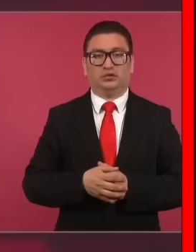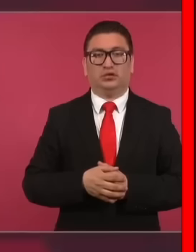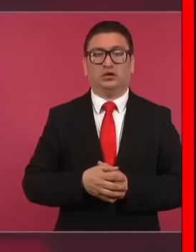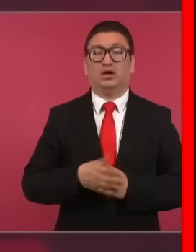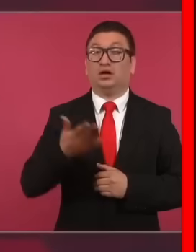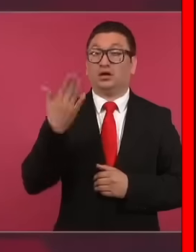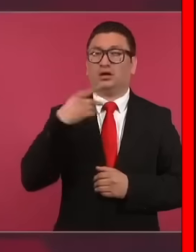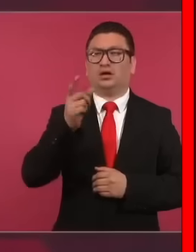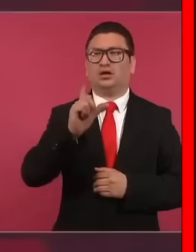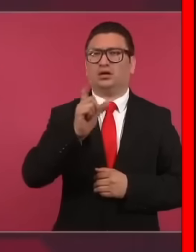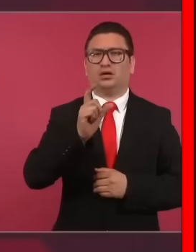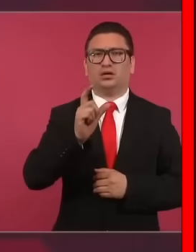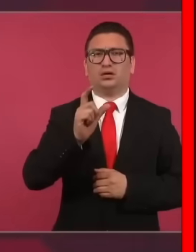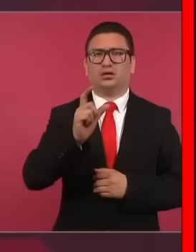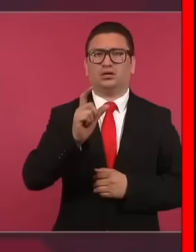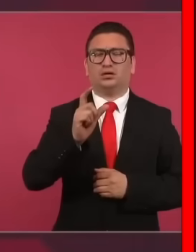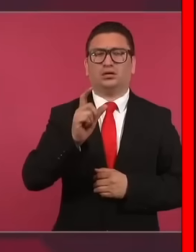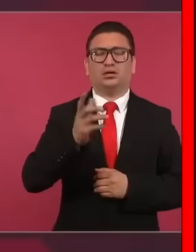Cuando los